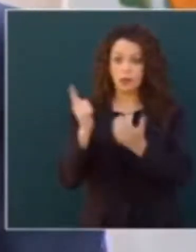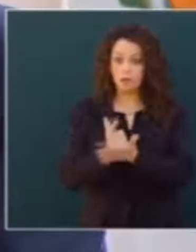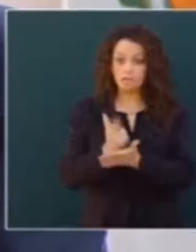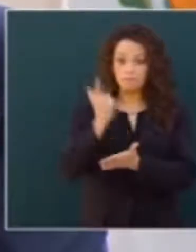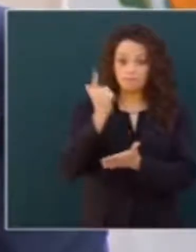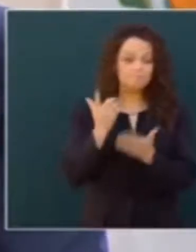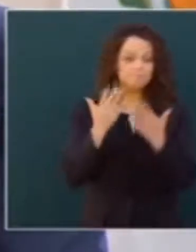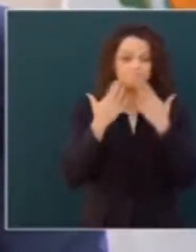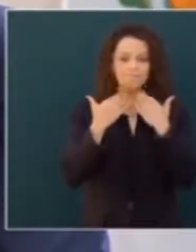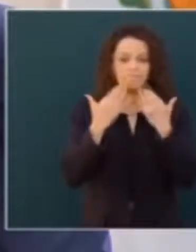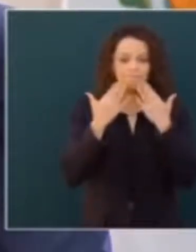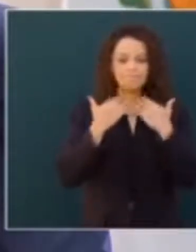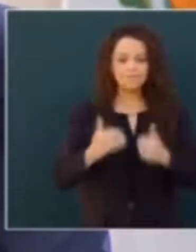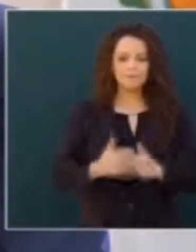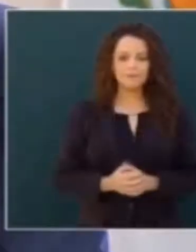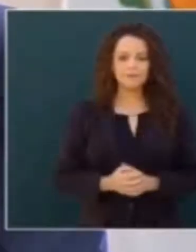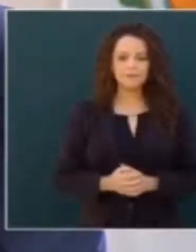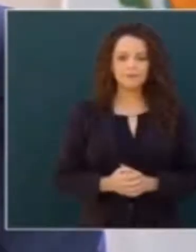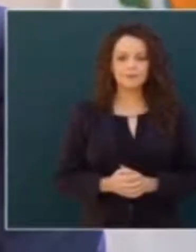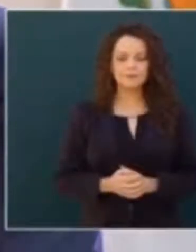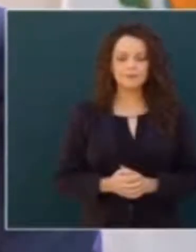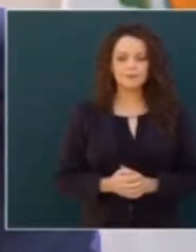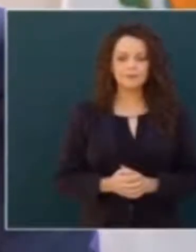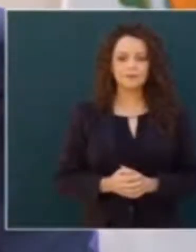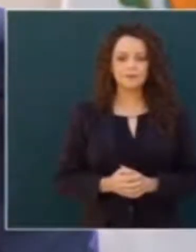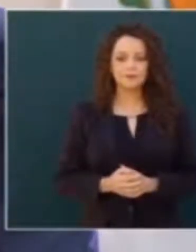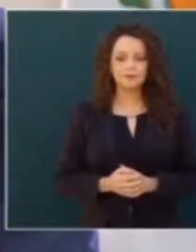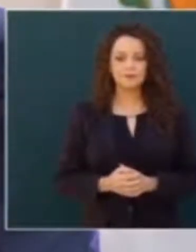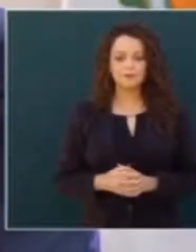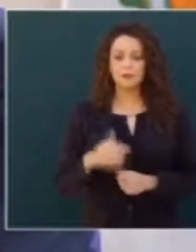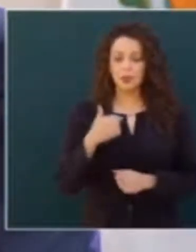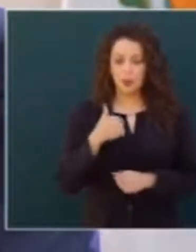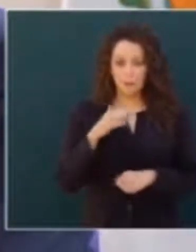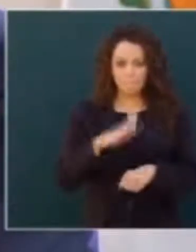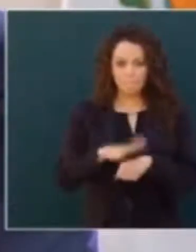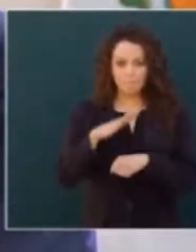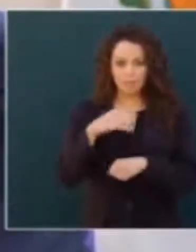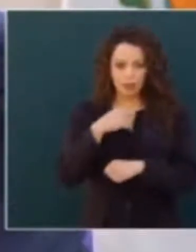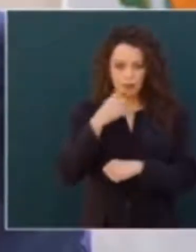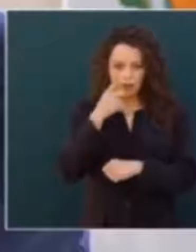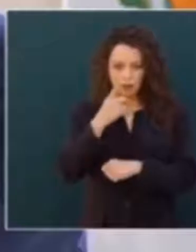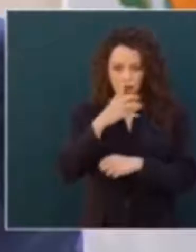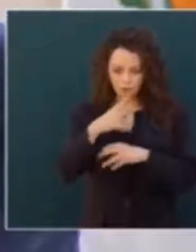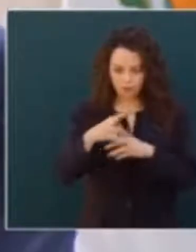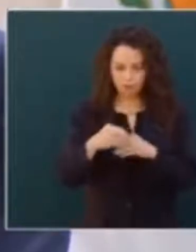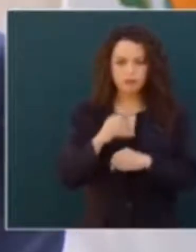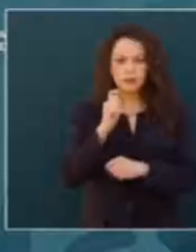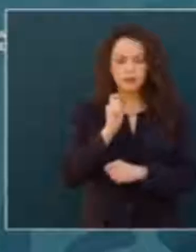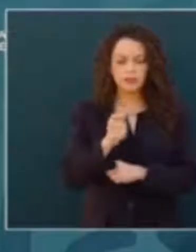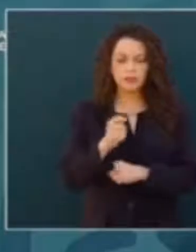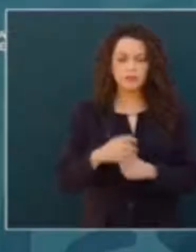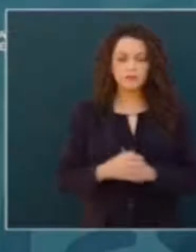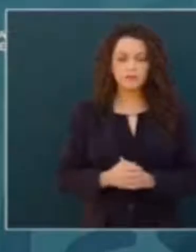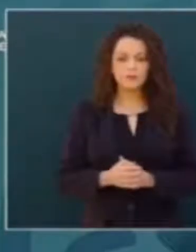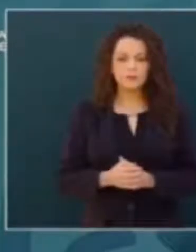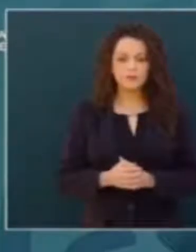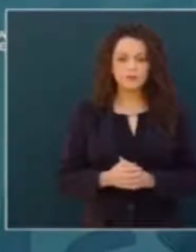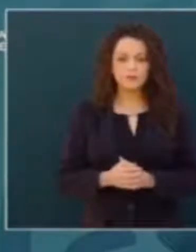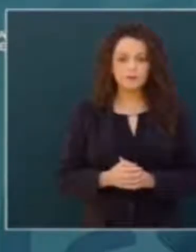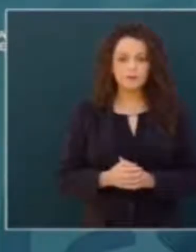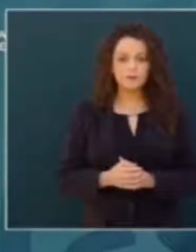Aquí agregaría que se tuvo la fortuna de que en Estados